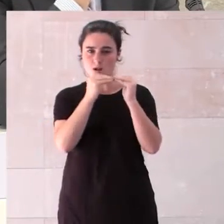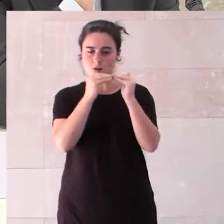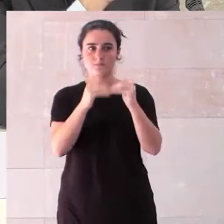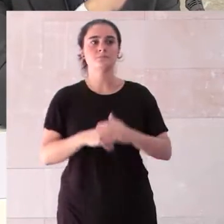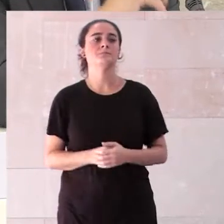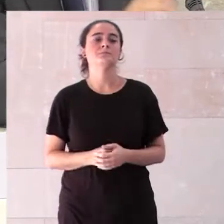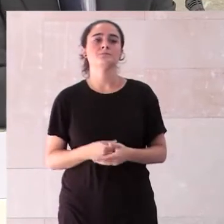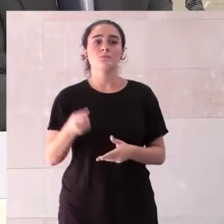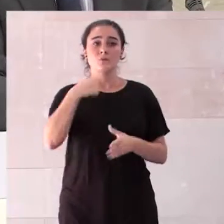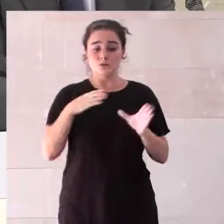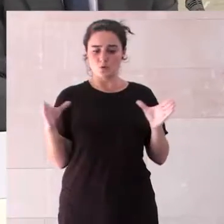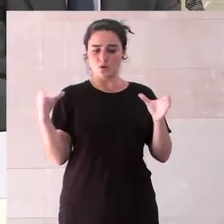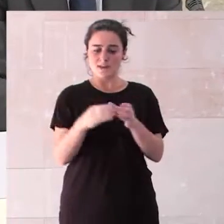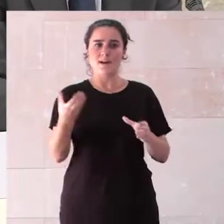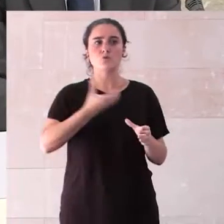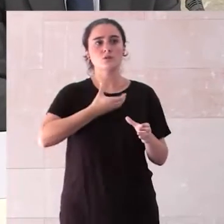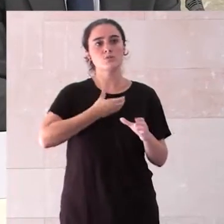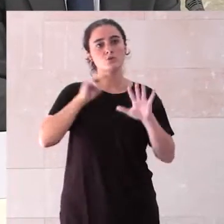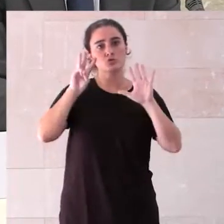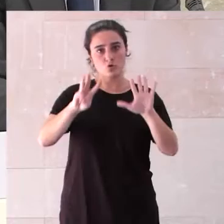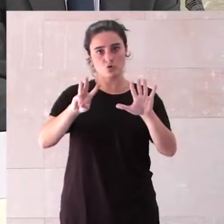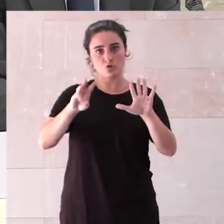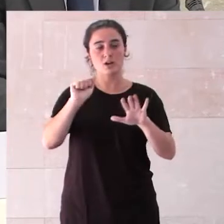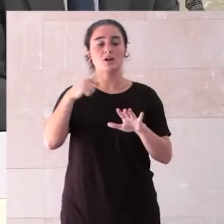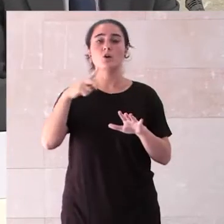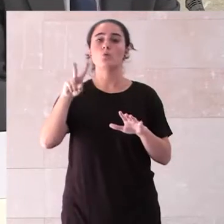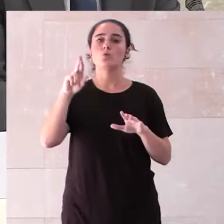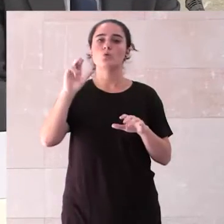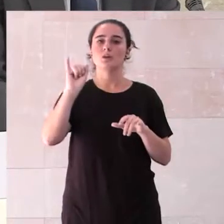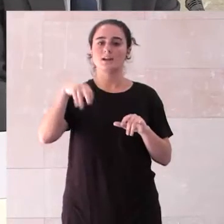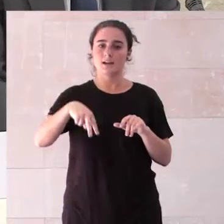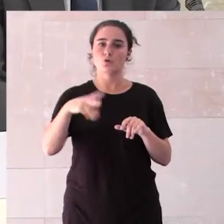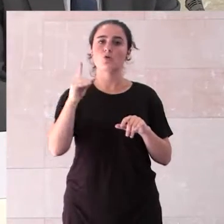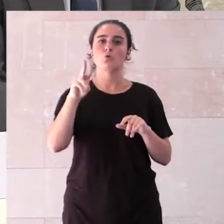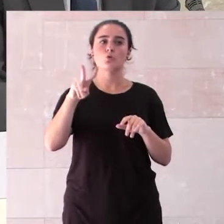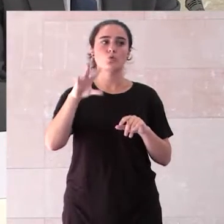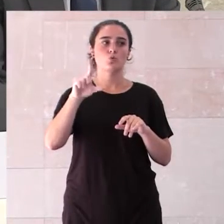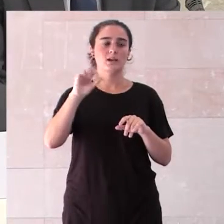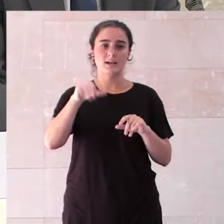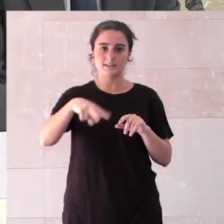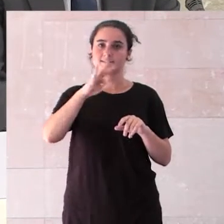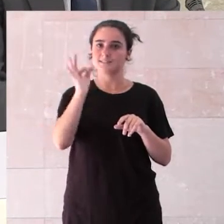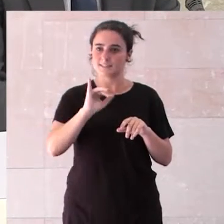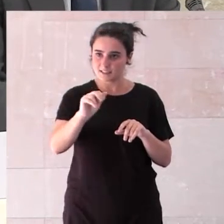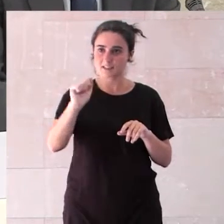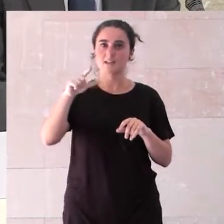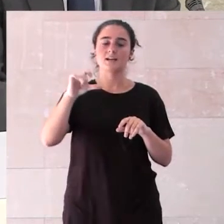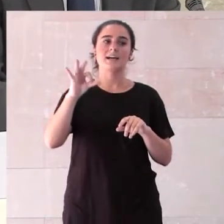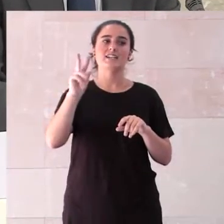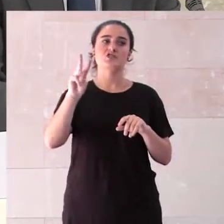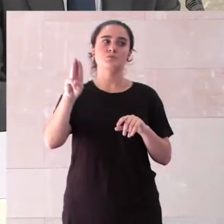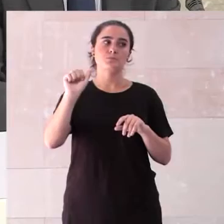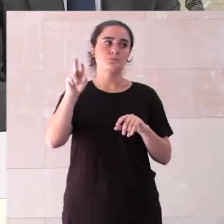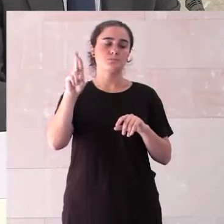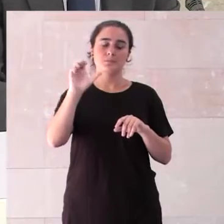Nuestra cuadrilla la conforman 8 ayuntamientos: Agurain, Dulantzi, Asparrena, Barrundia, Don Emiliaga San